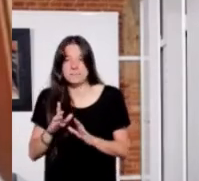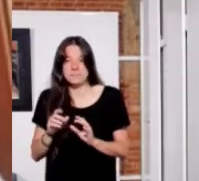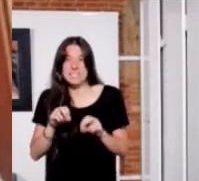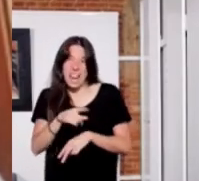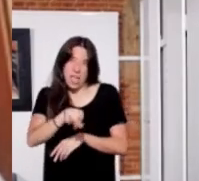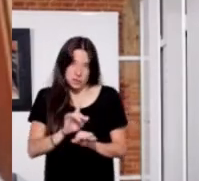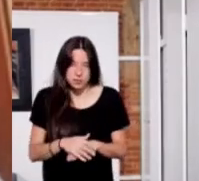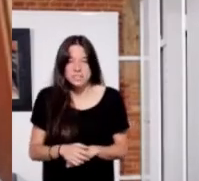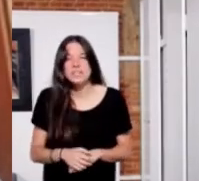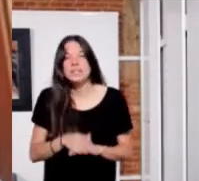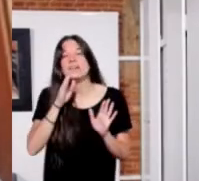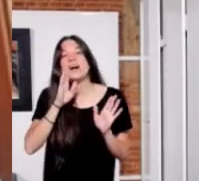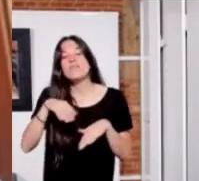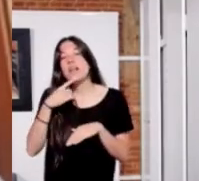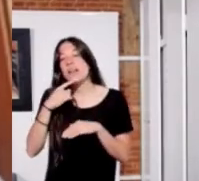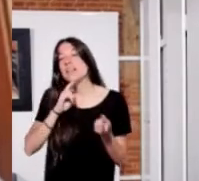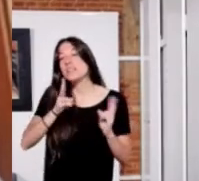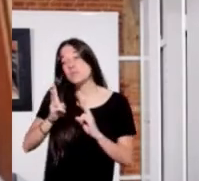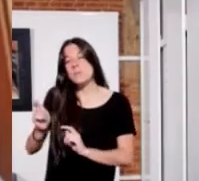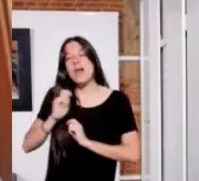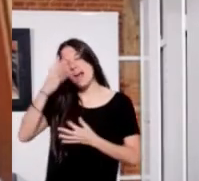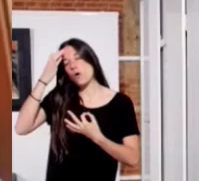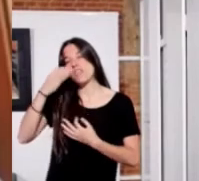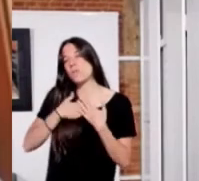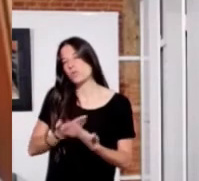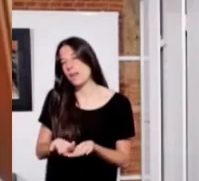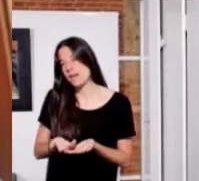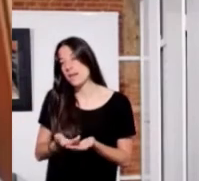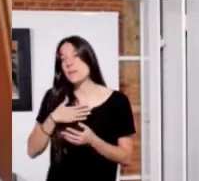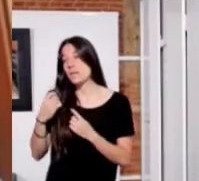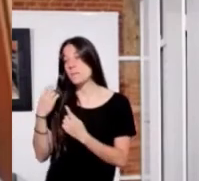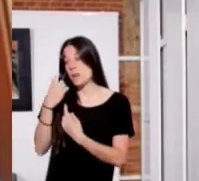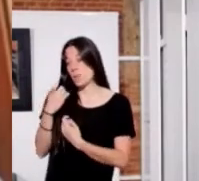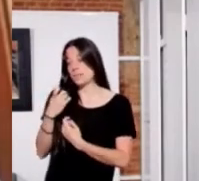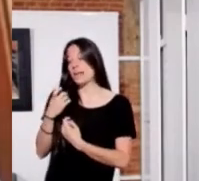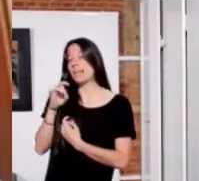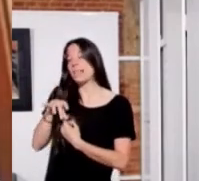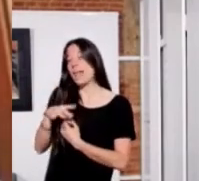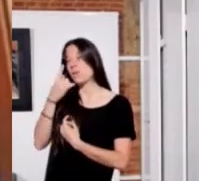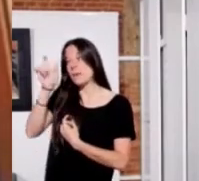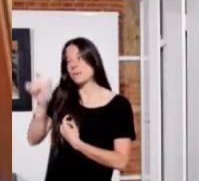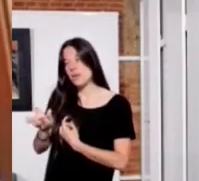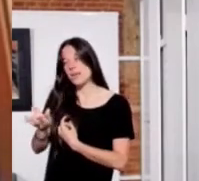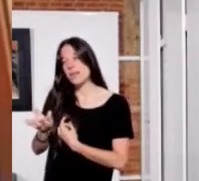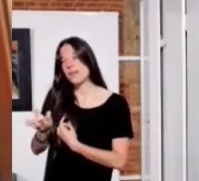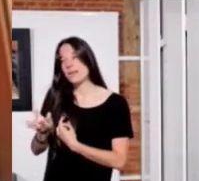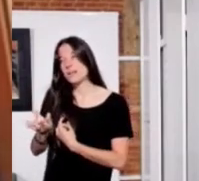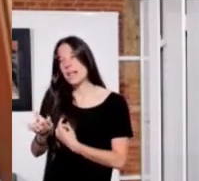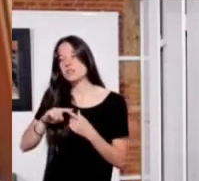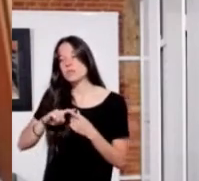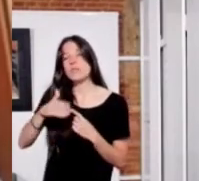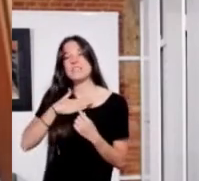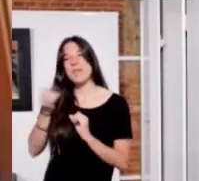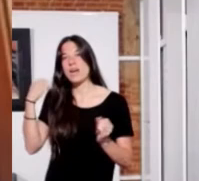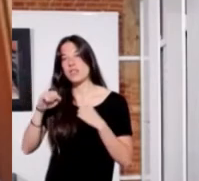tu conciencia de voluntario. Tu pregunta te la hace aquel que carga con las consecuencias de tu acción. Y